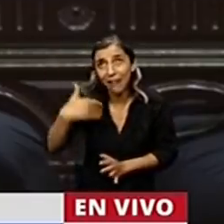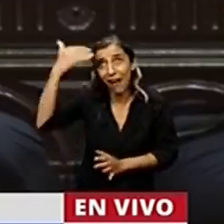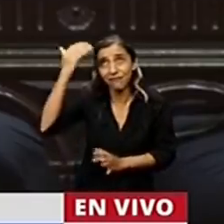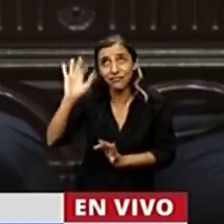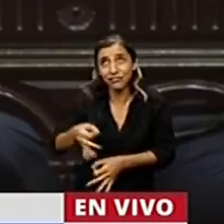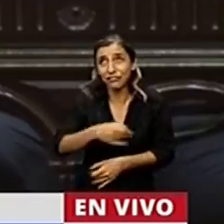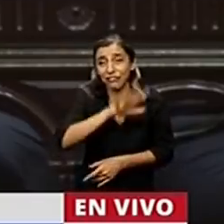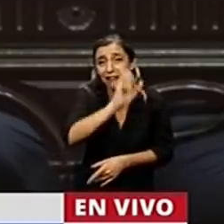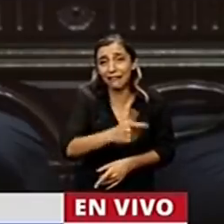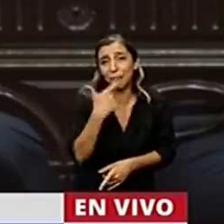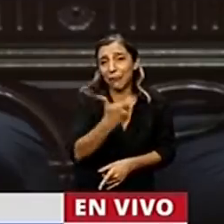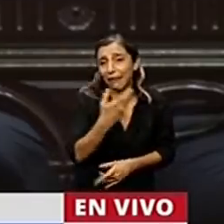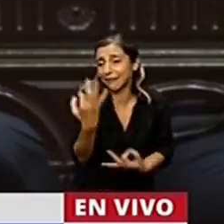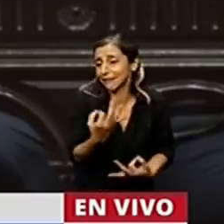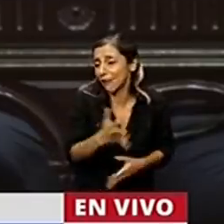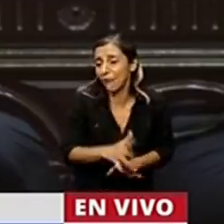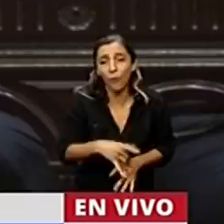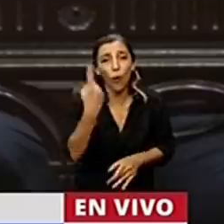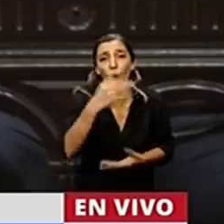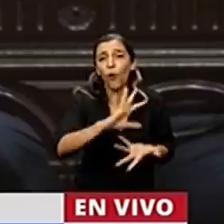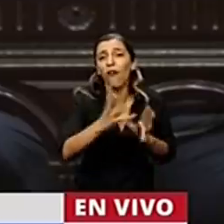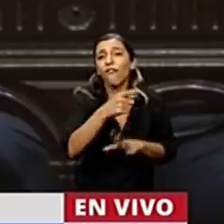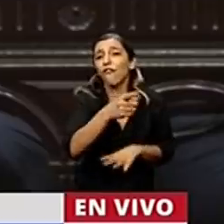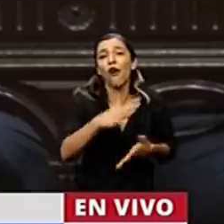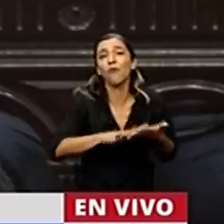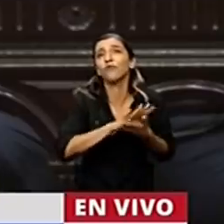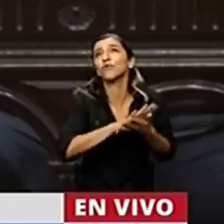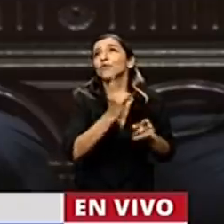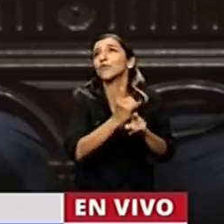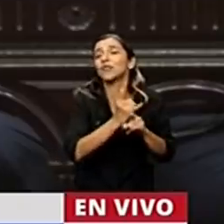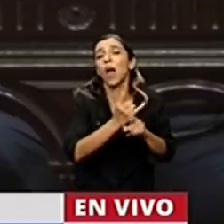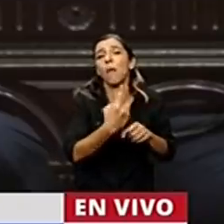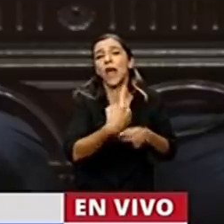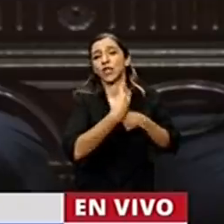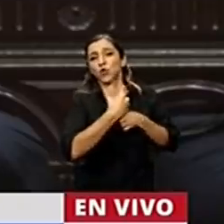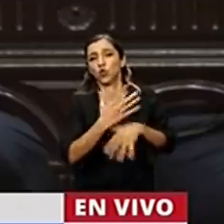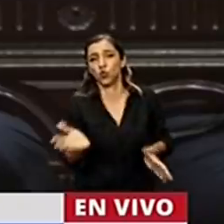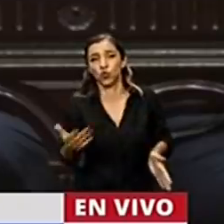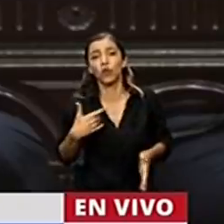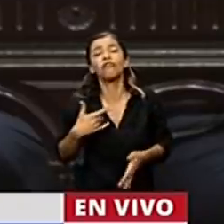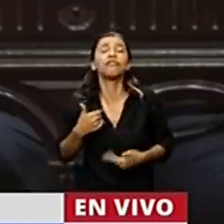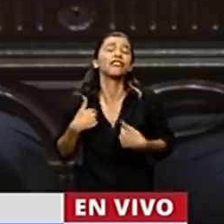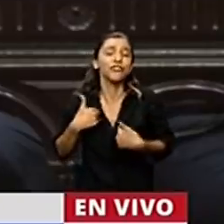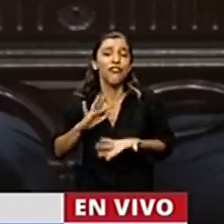electorado no les exige nada más que insultarnos a nosotros y carece de propuesta, les traje las balas de goma.